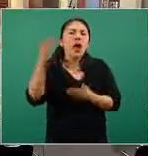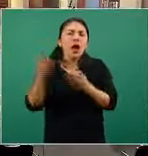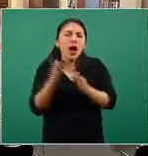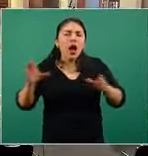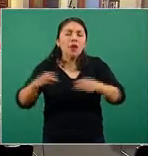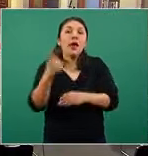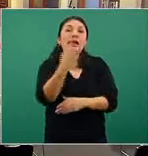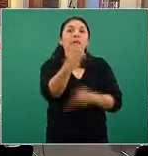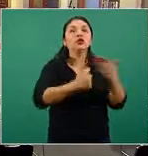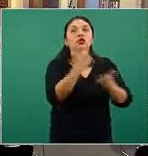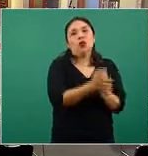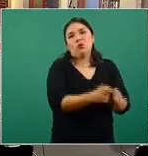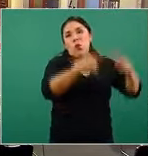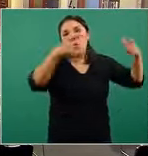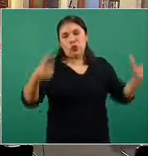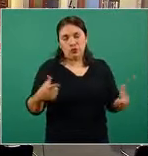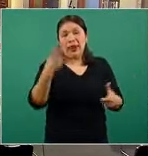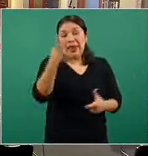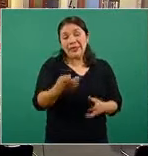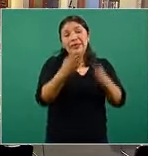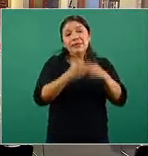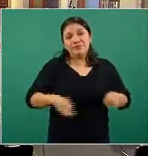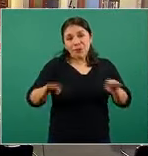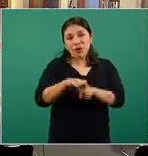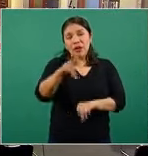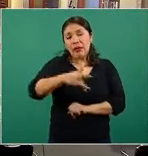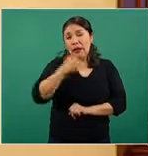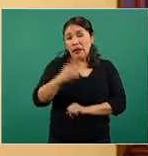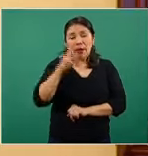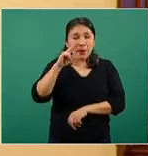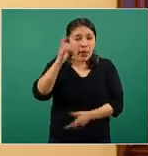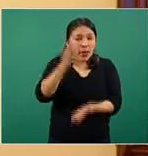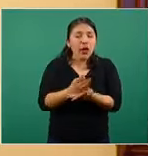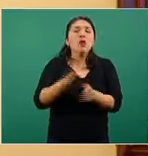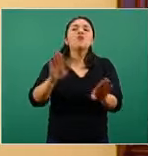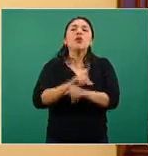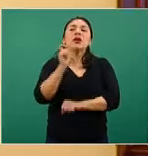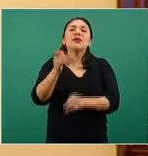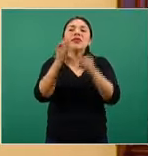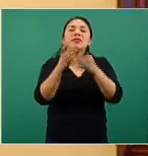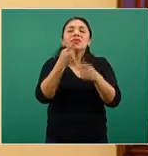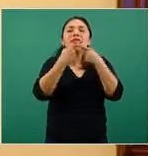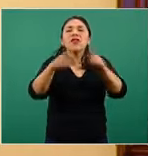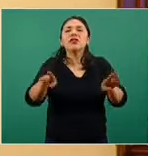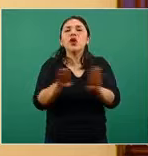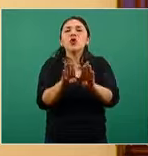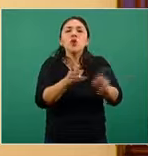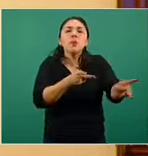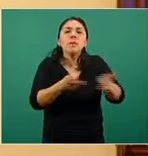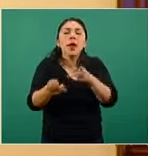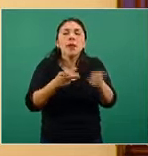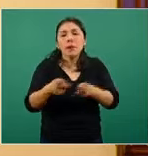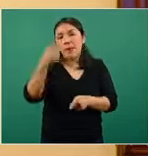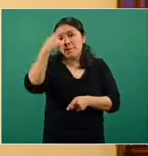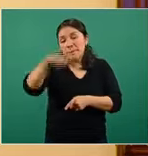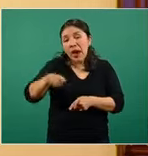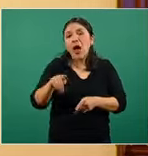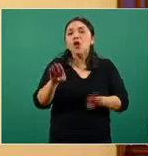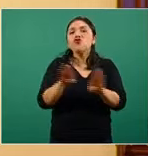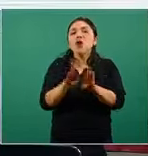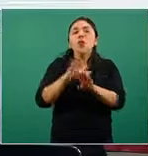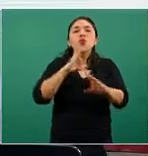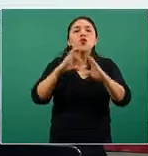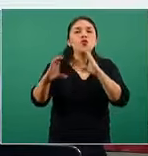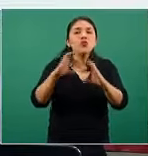urbana. Y esto es importante tenerlo en cuenta porque entonces esto hace la diferencia con la logística para efectos de la